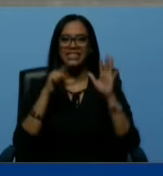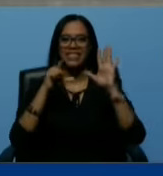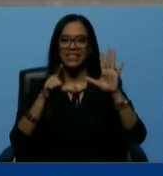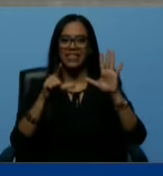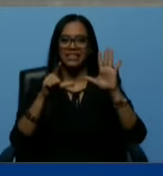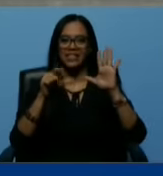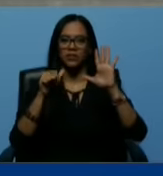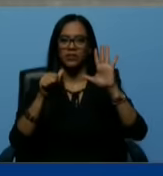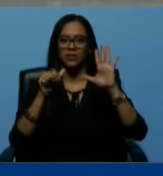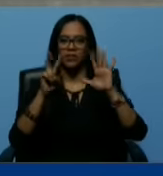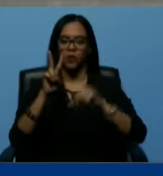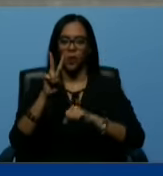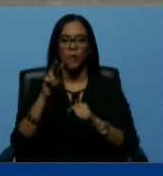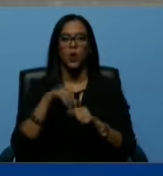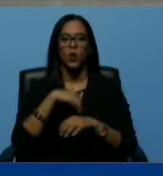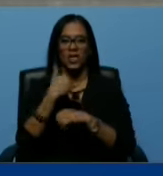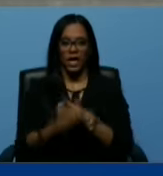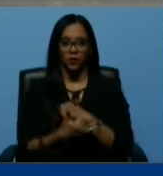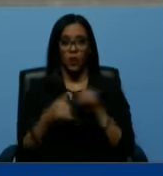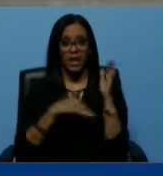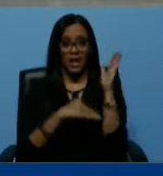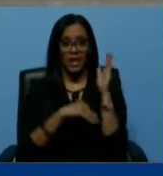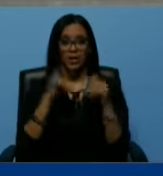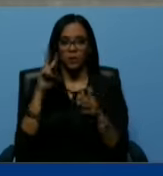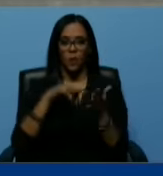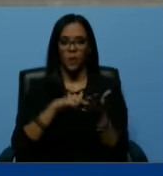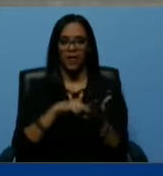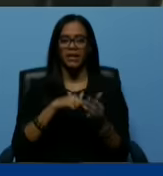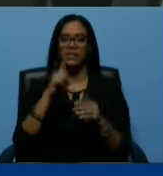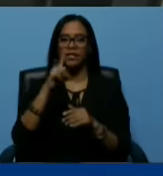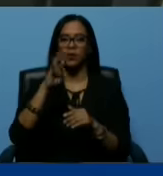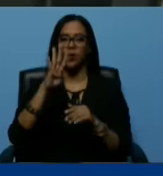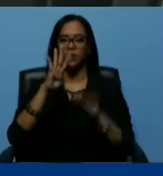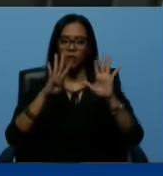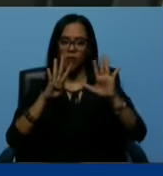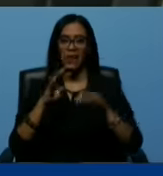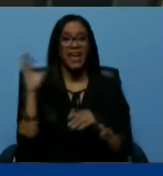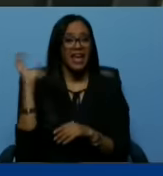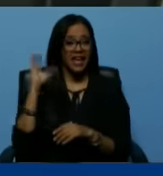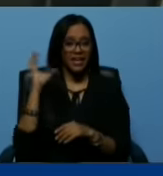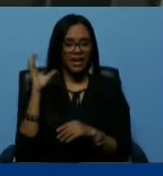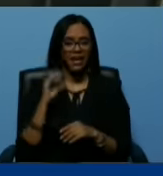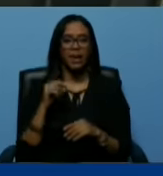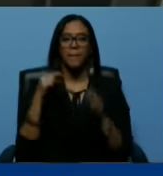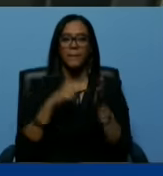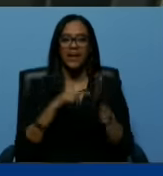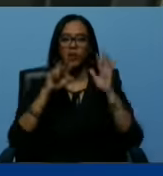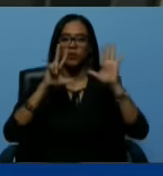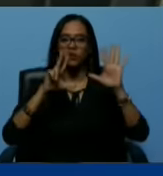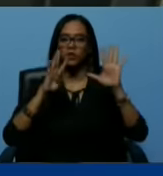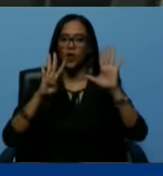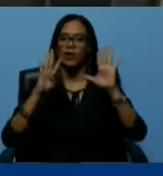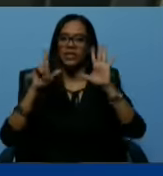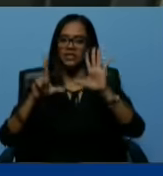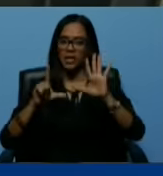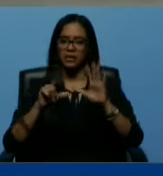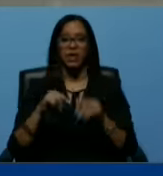2.762 proyectos. En Lara, 2.149. En Caracas, 1.897. En